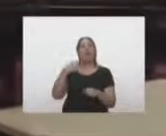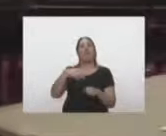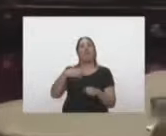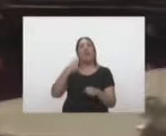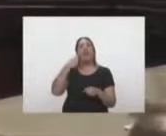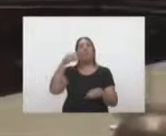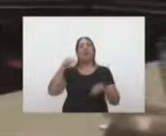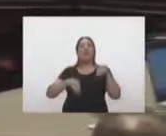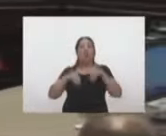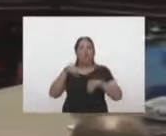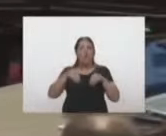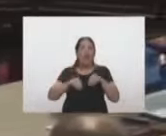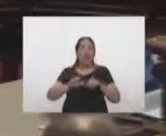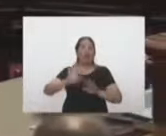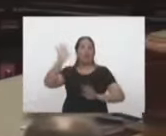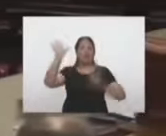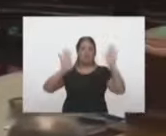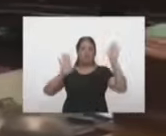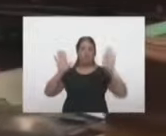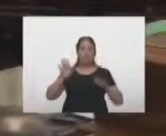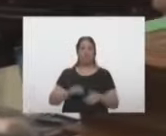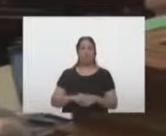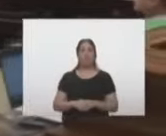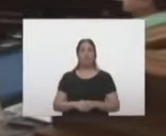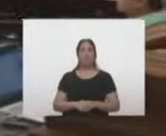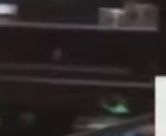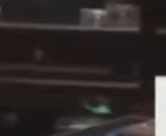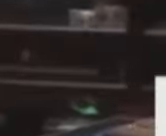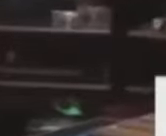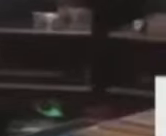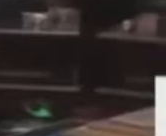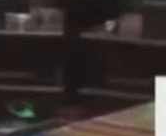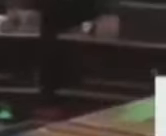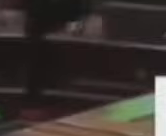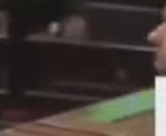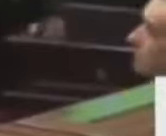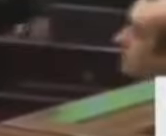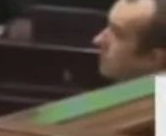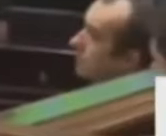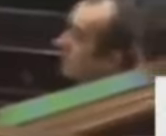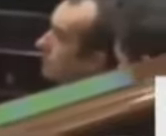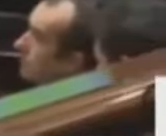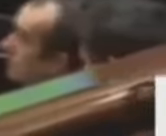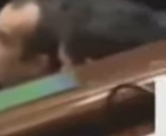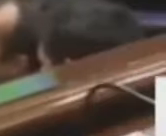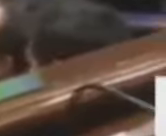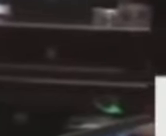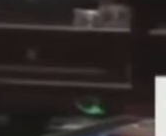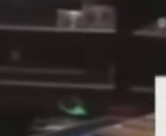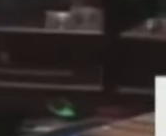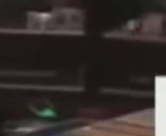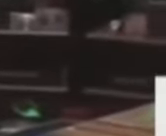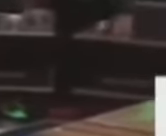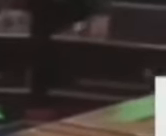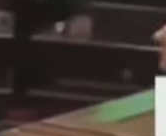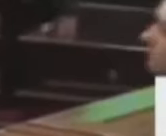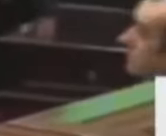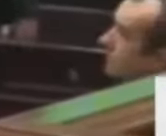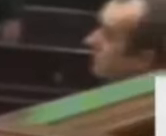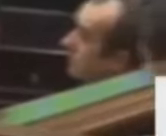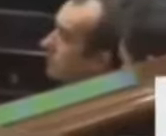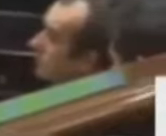solo esto lo que nos debe preocupar, sino que cada senador, la gran mayoría de los senadores, tiene